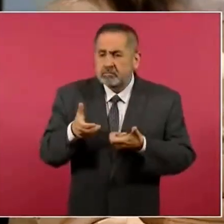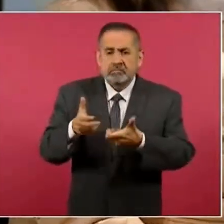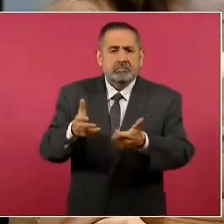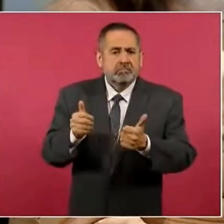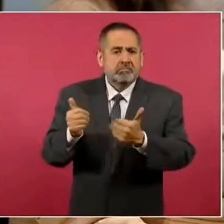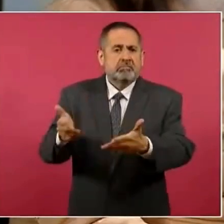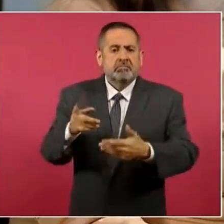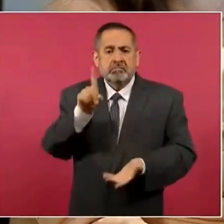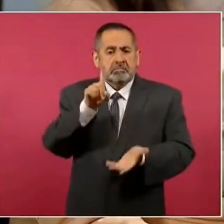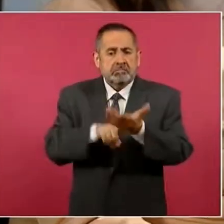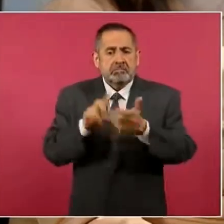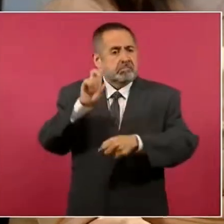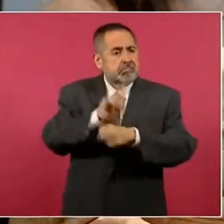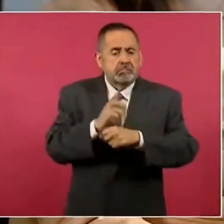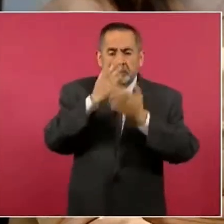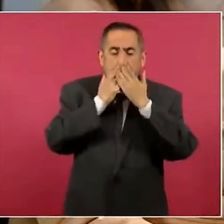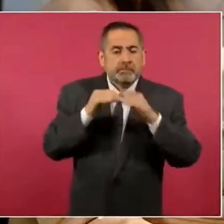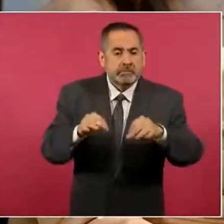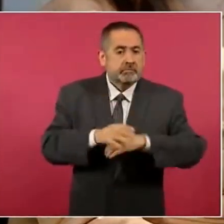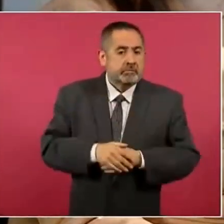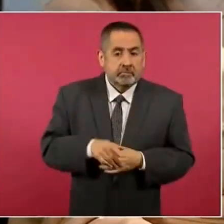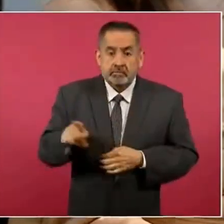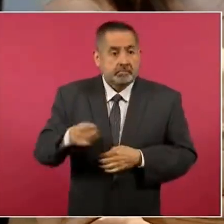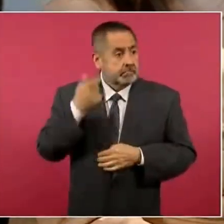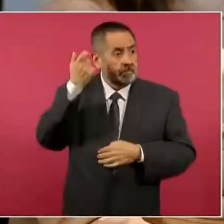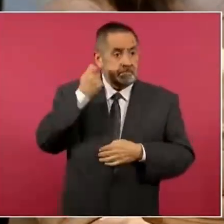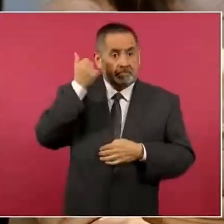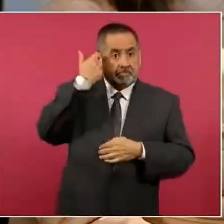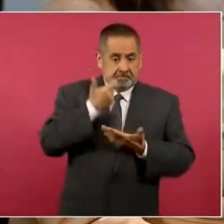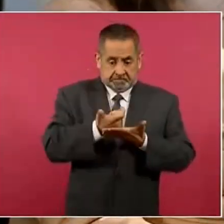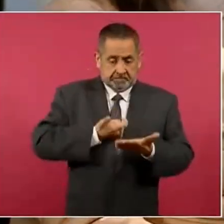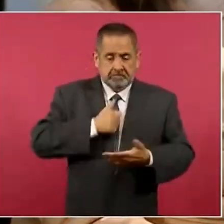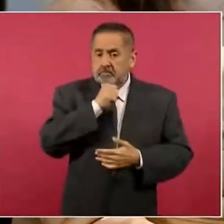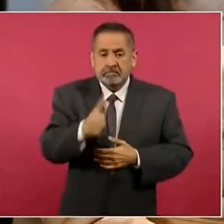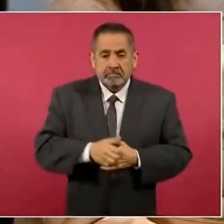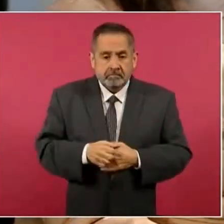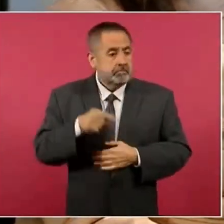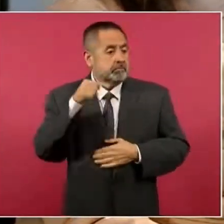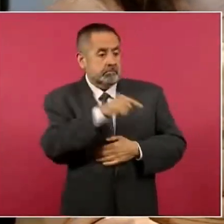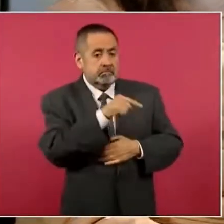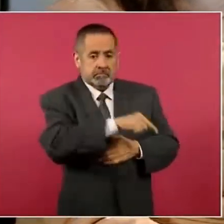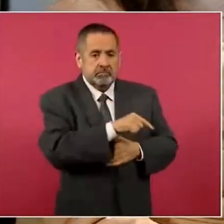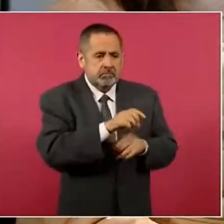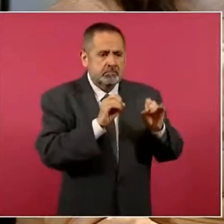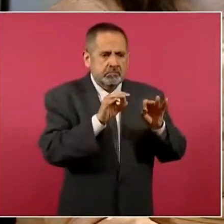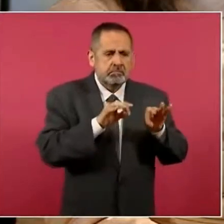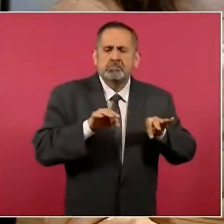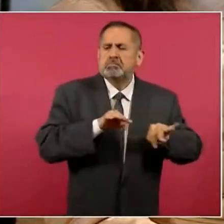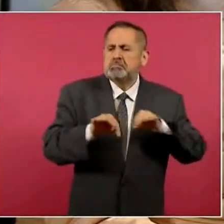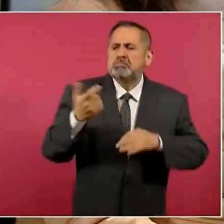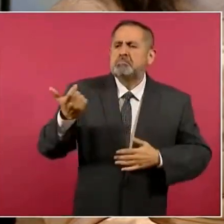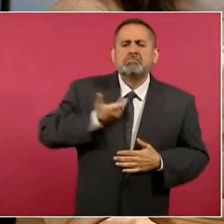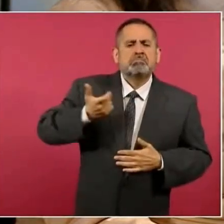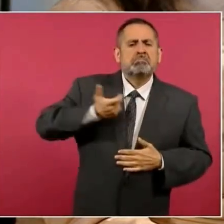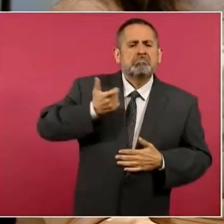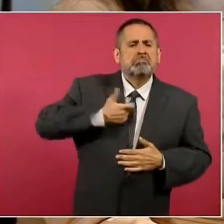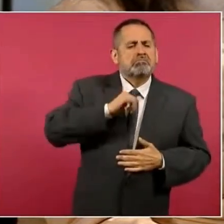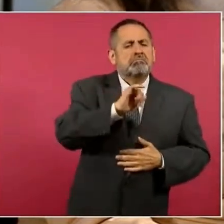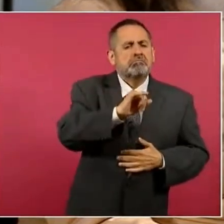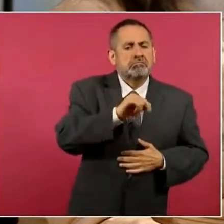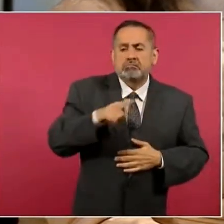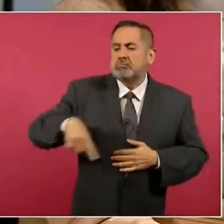desde hace 1000 días. Ellas sí no están cobrando lo que cobran quienes están actualmente operando